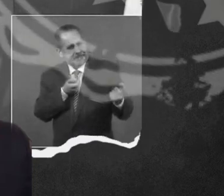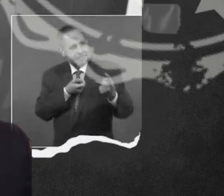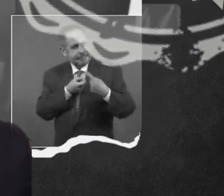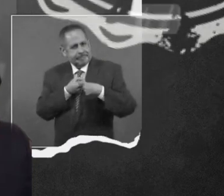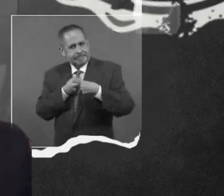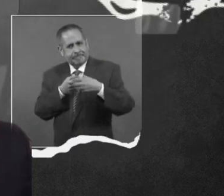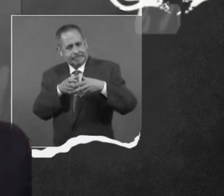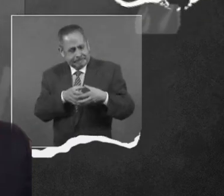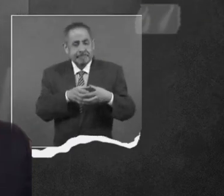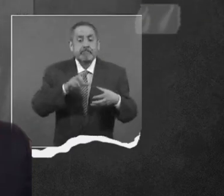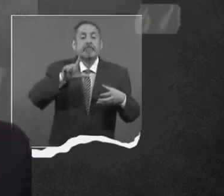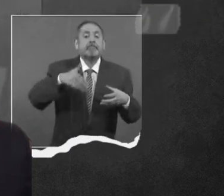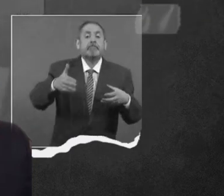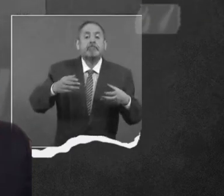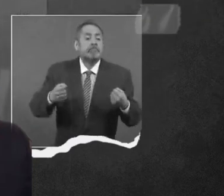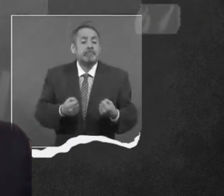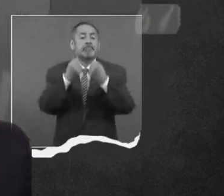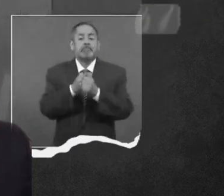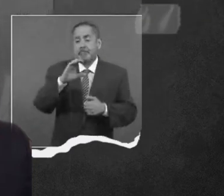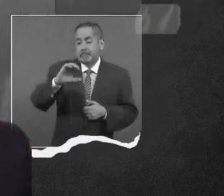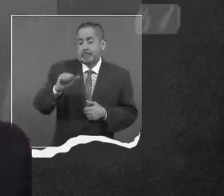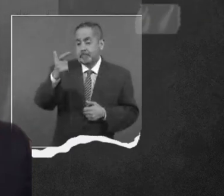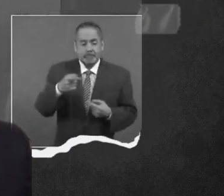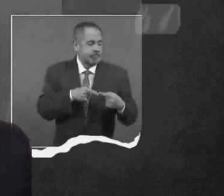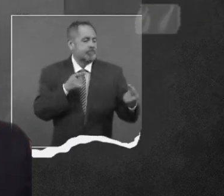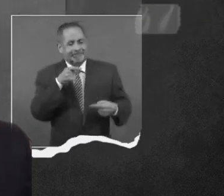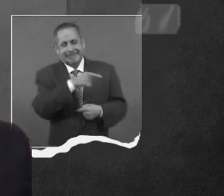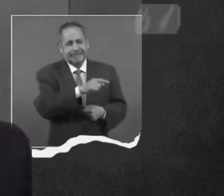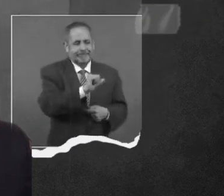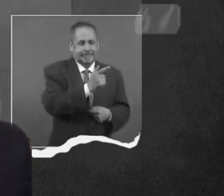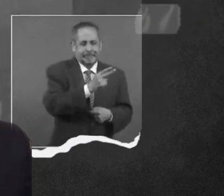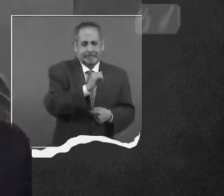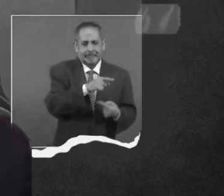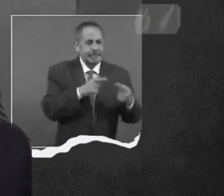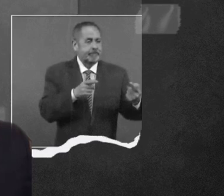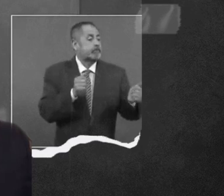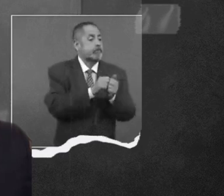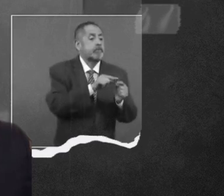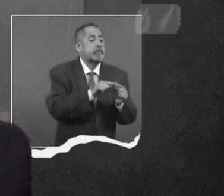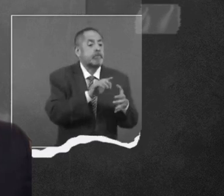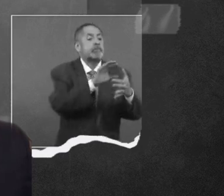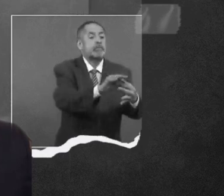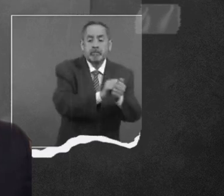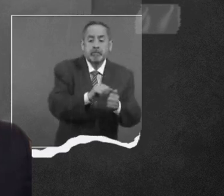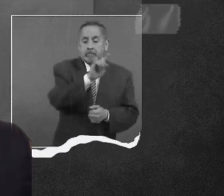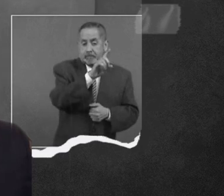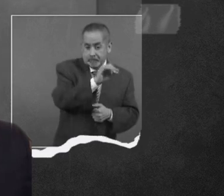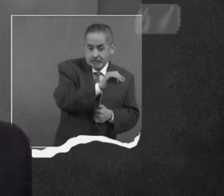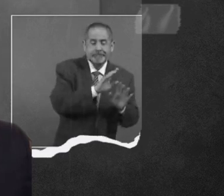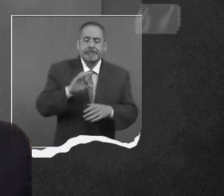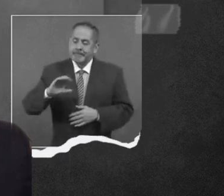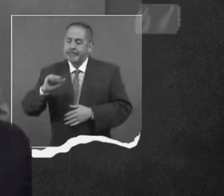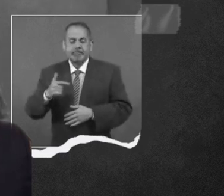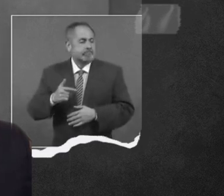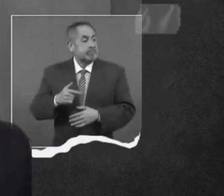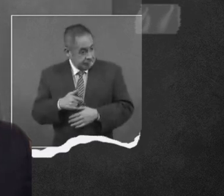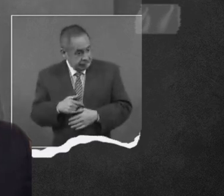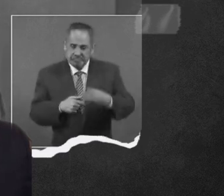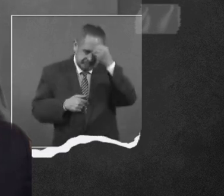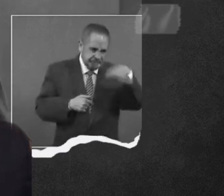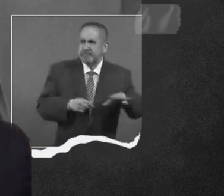pero cuando se enoja Salinas con él porque se va a Héctor con Cedillo Salinas da a